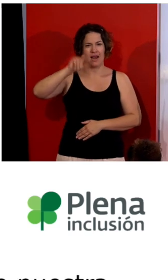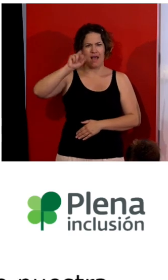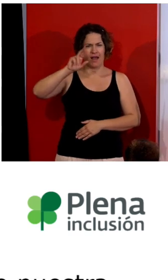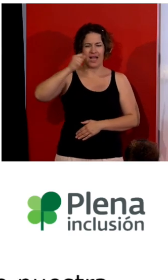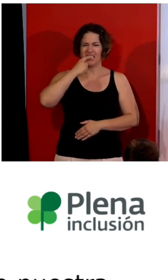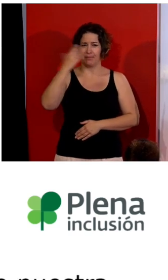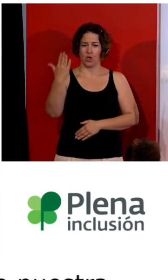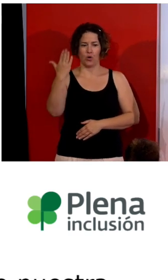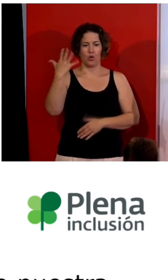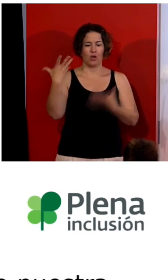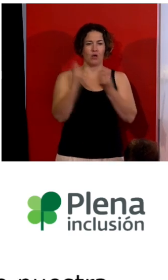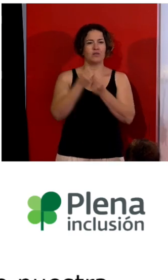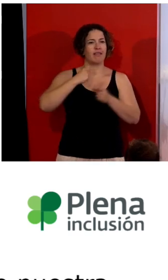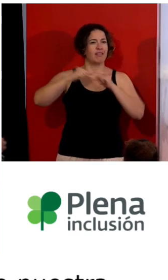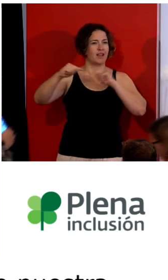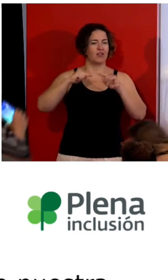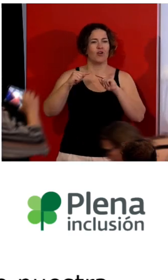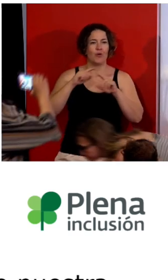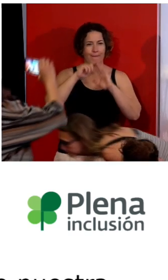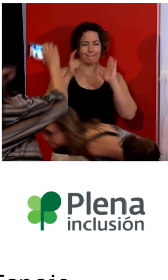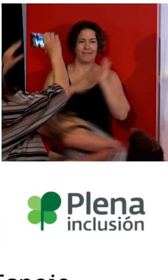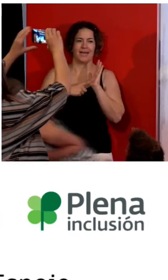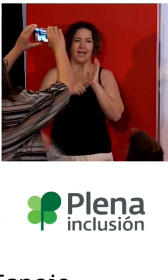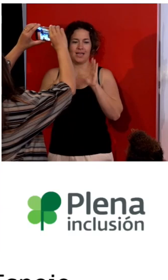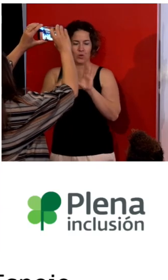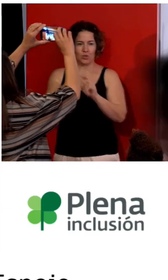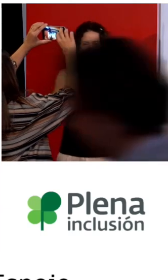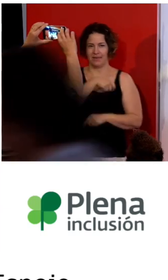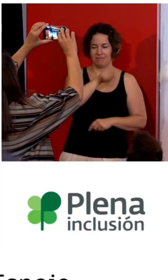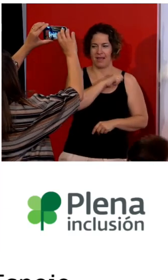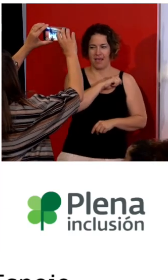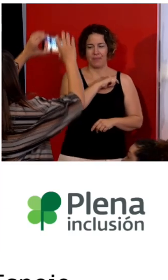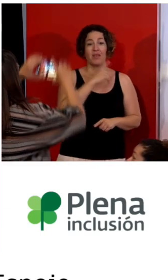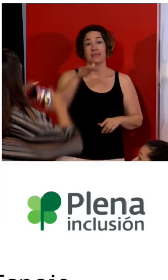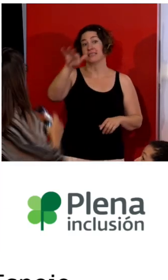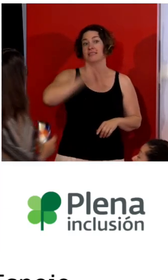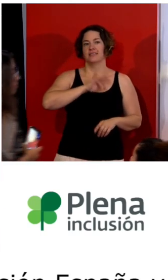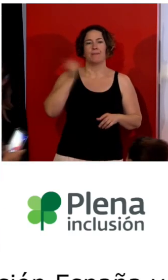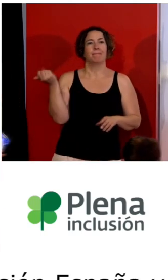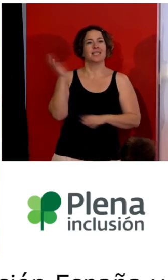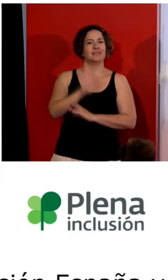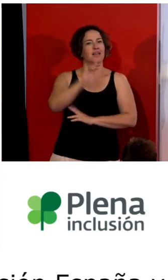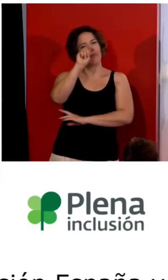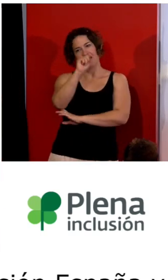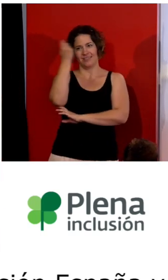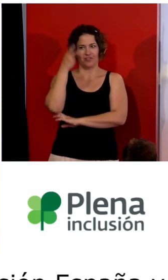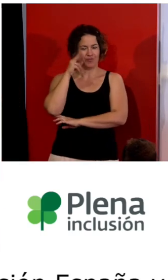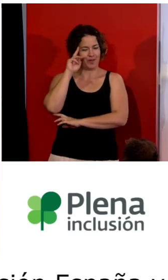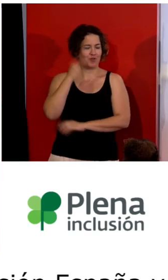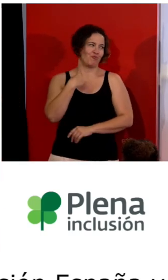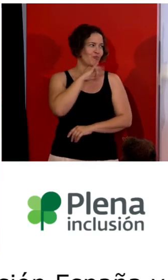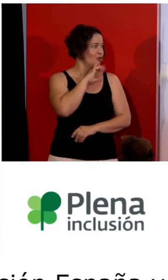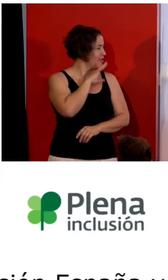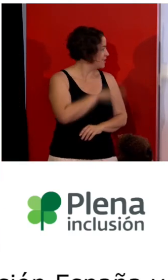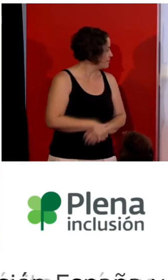la Dirección de Plena Inclusión España y me ha tocado presentar un caso de éxito, así que estoy muy contenta,